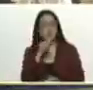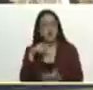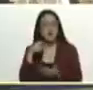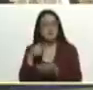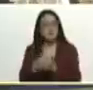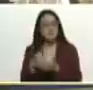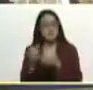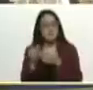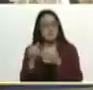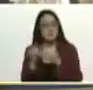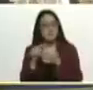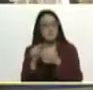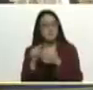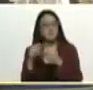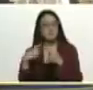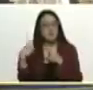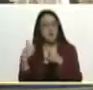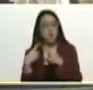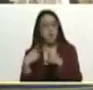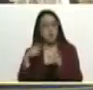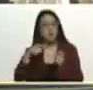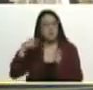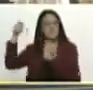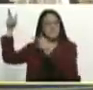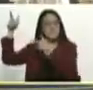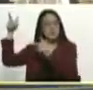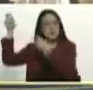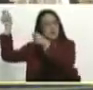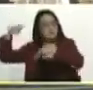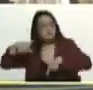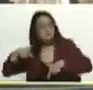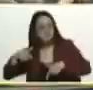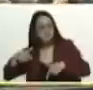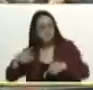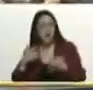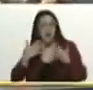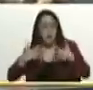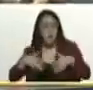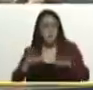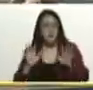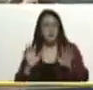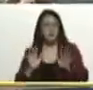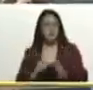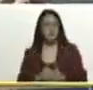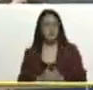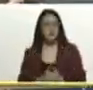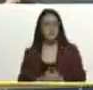exportaciones ahora, sus importaciones ahora. Y a lo mejor